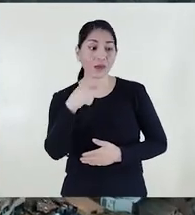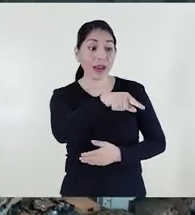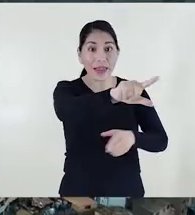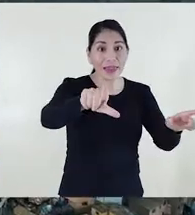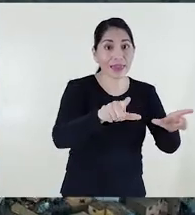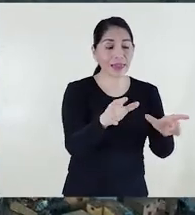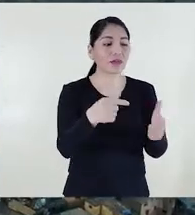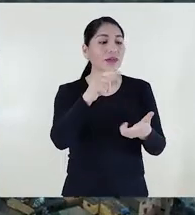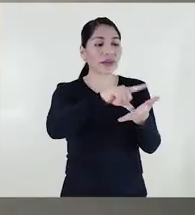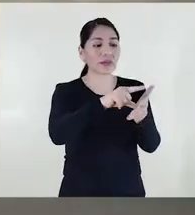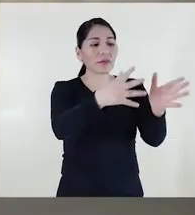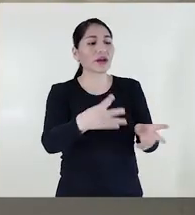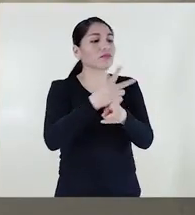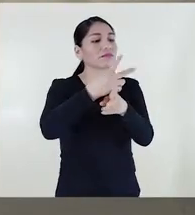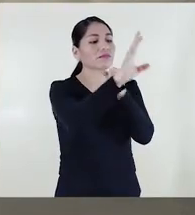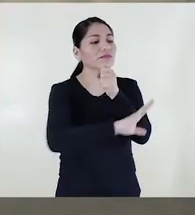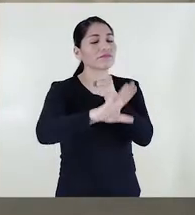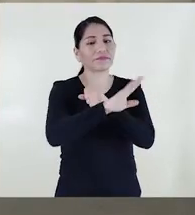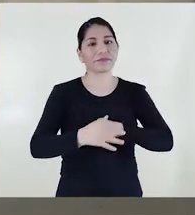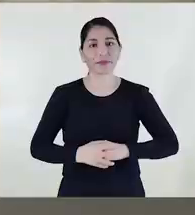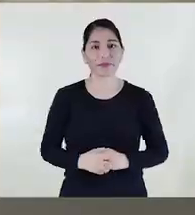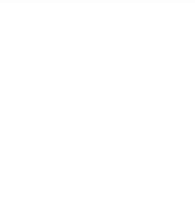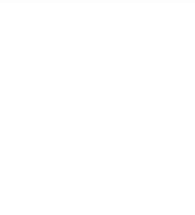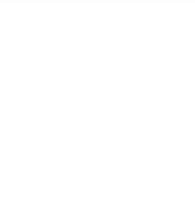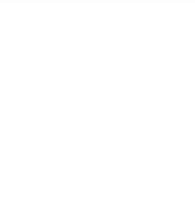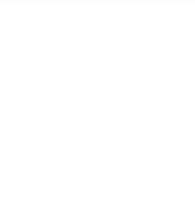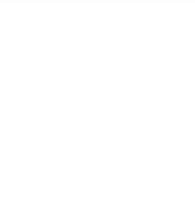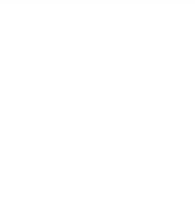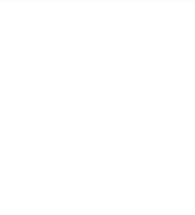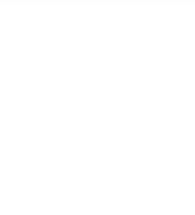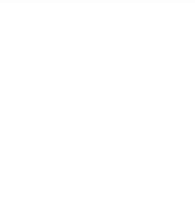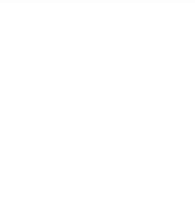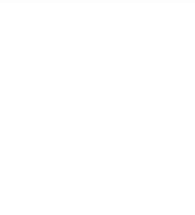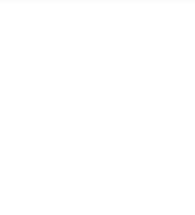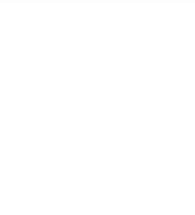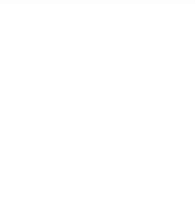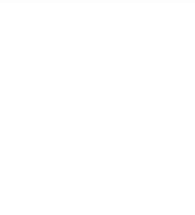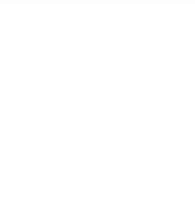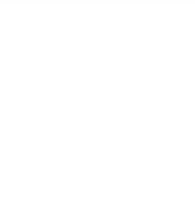tutela limeña. Cerro San Cristóbal, nuestra Lima del Bicentenario.